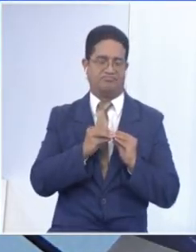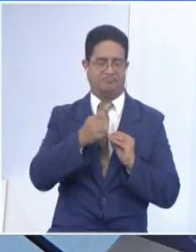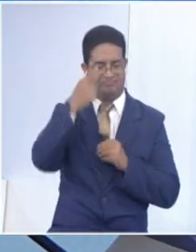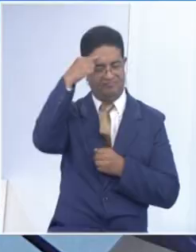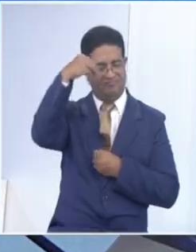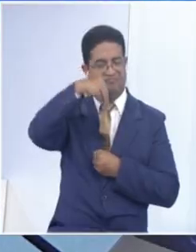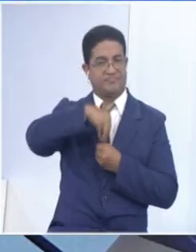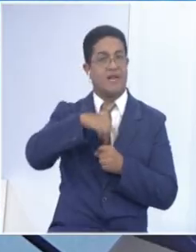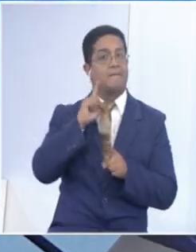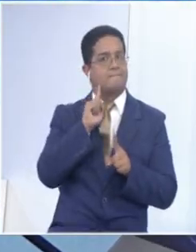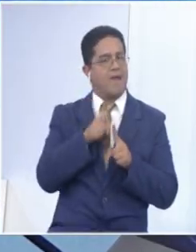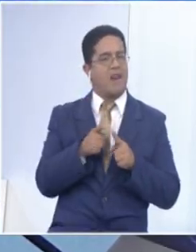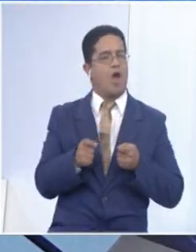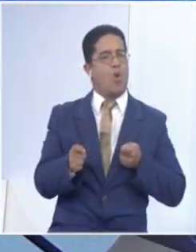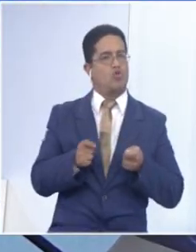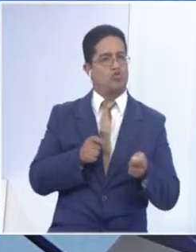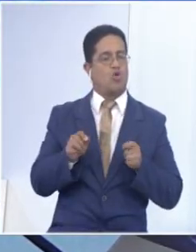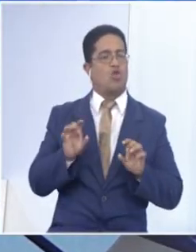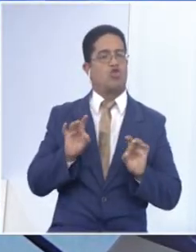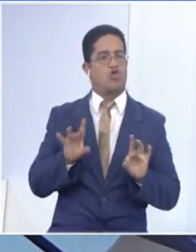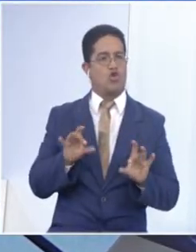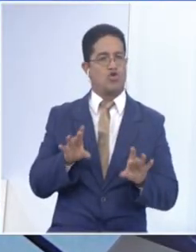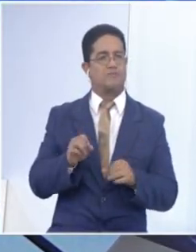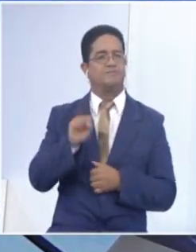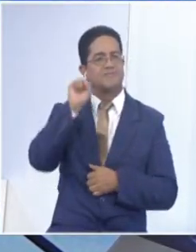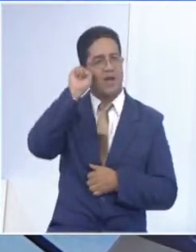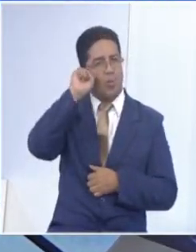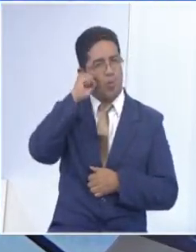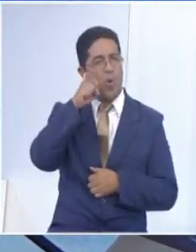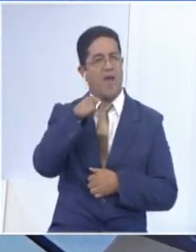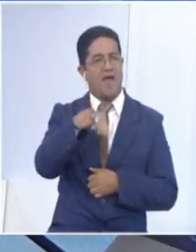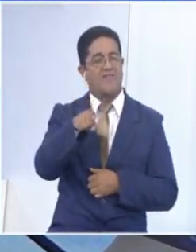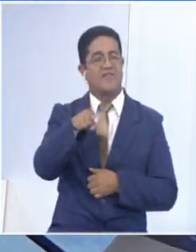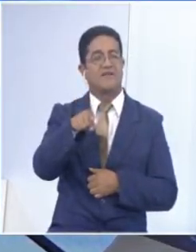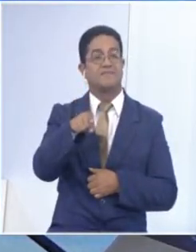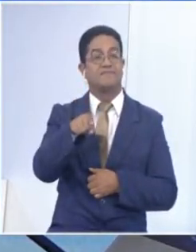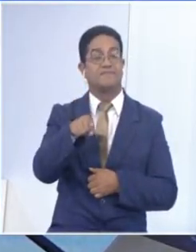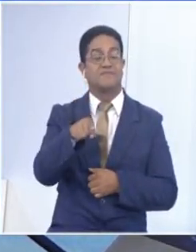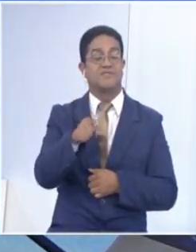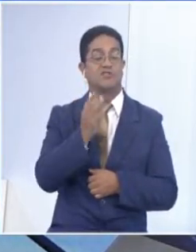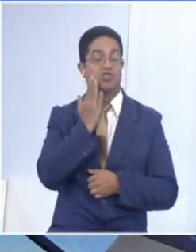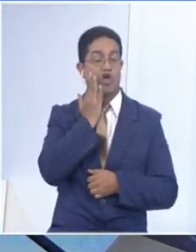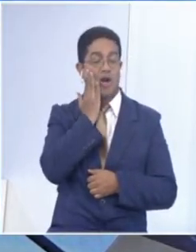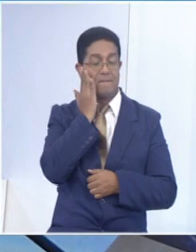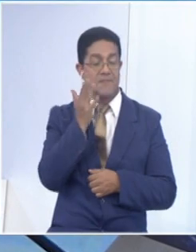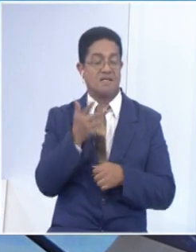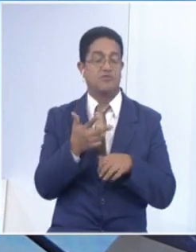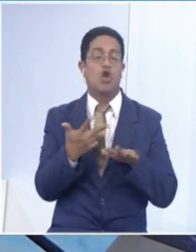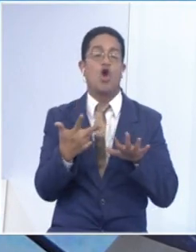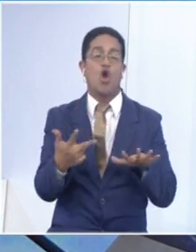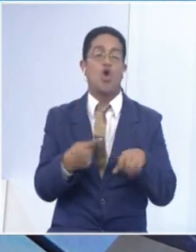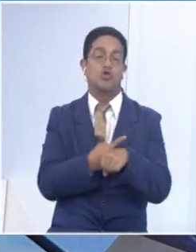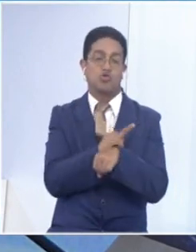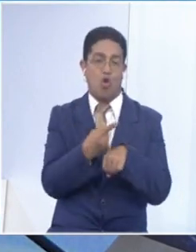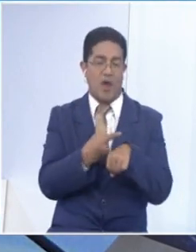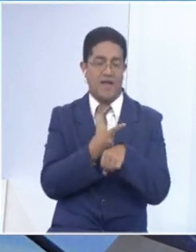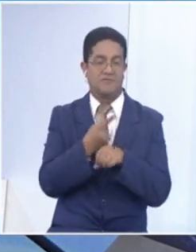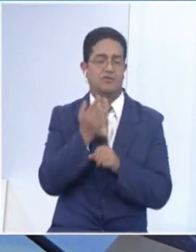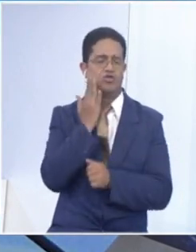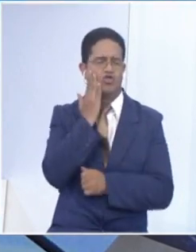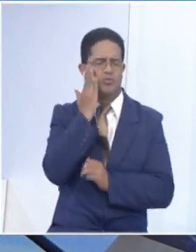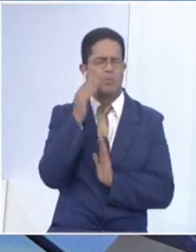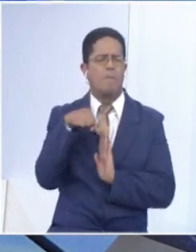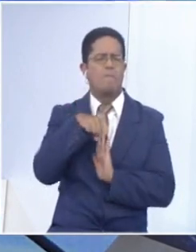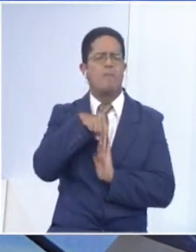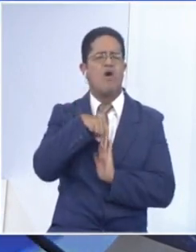para modular el dolor. Y recordemos nosotros que esa etapa del sueño, en la etapa más profunda, que es